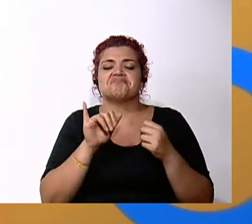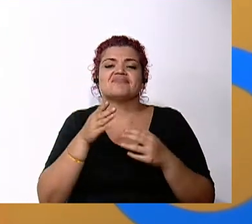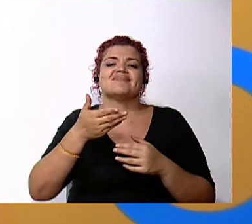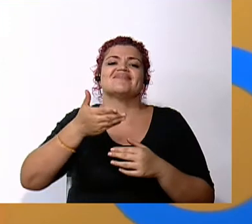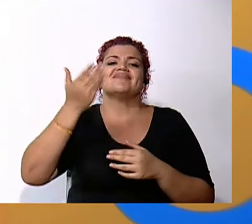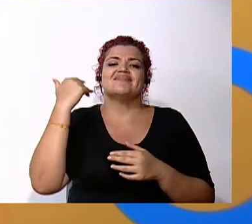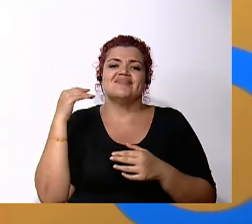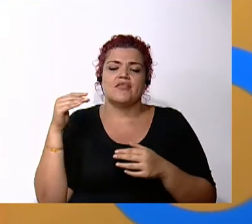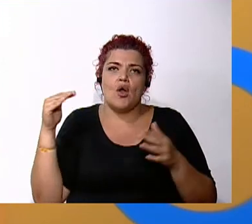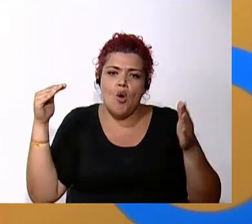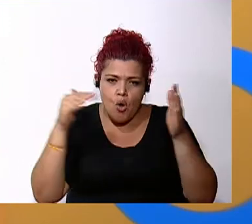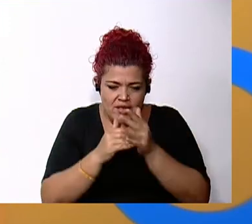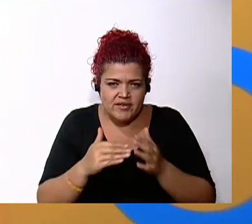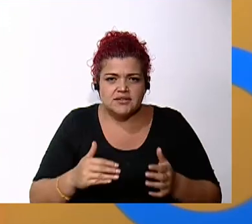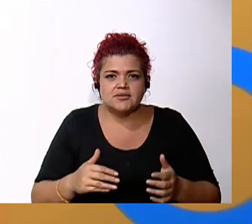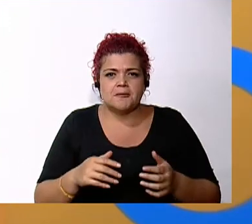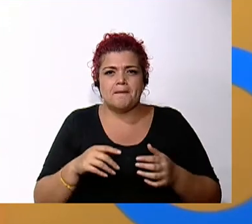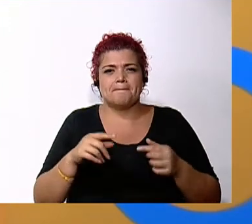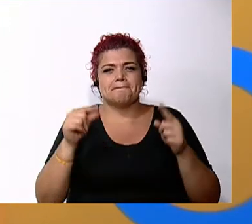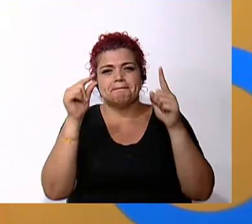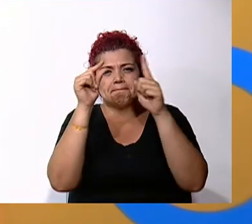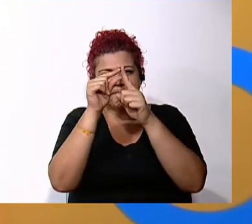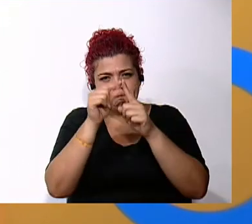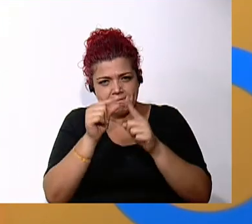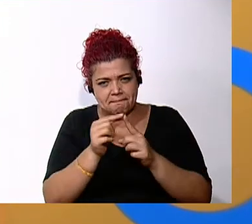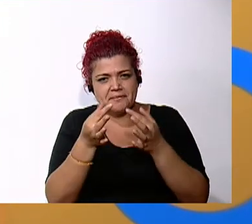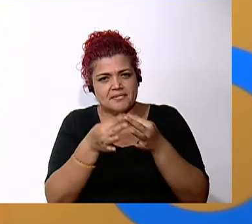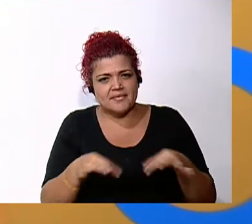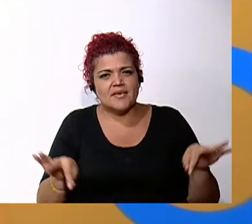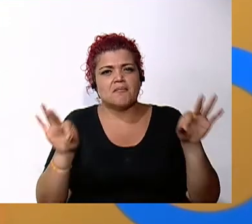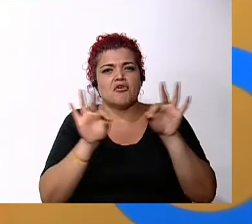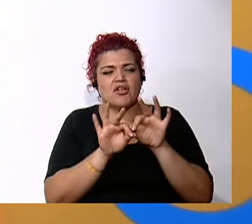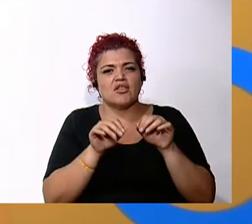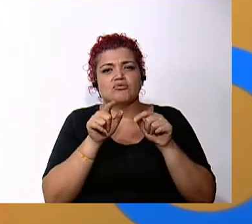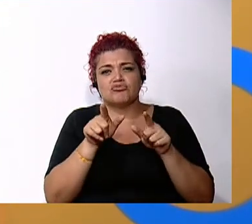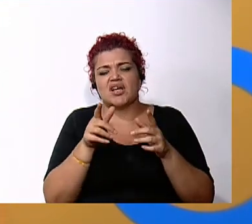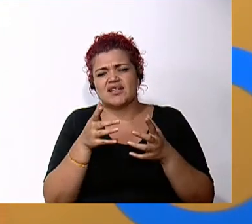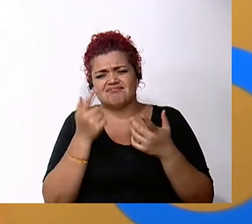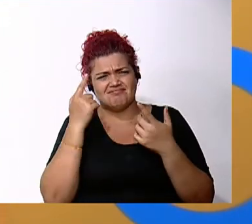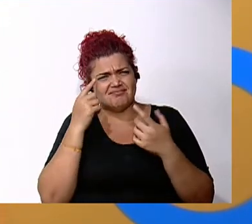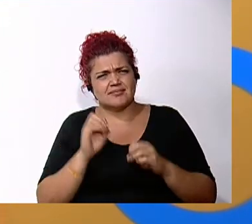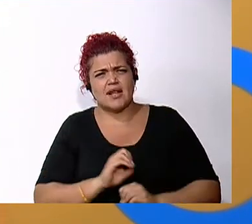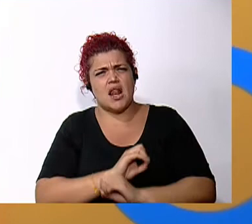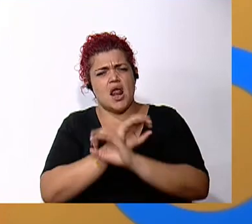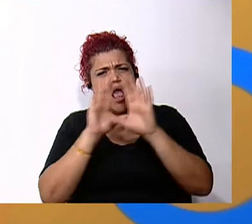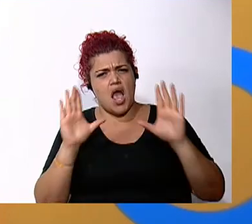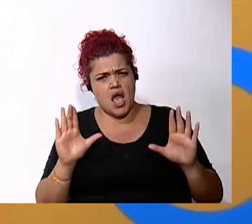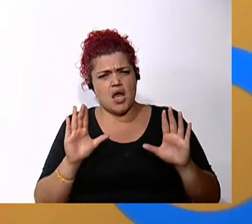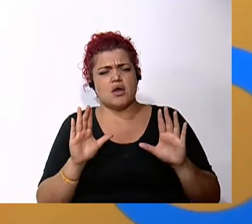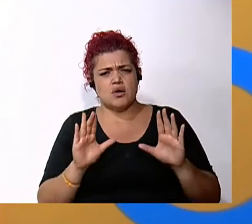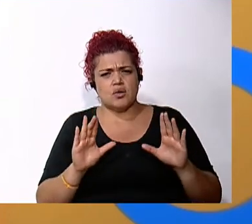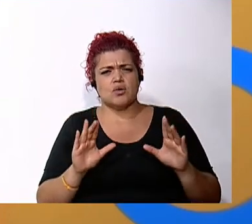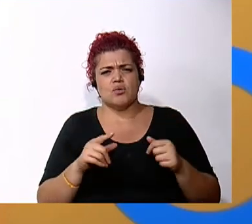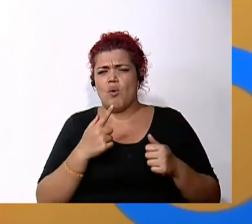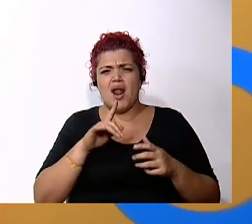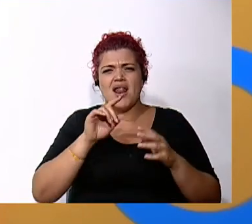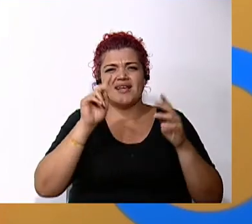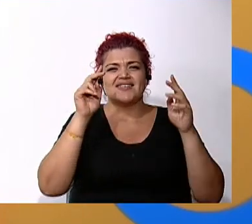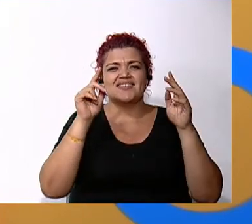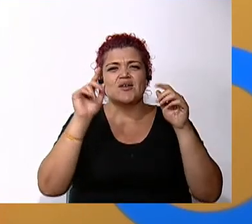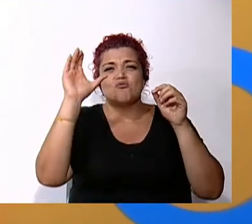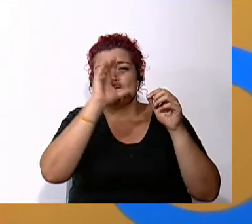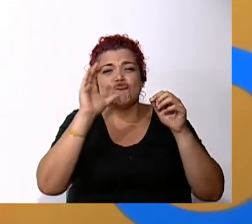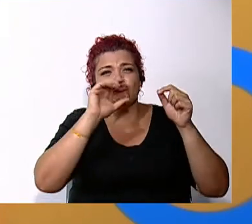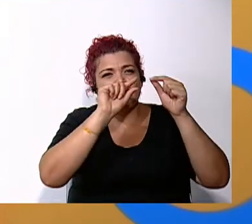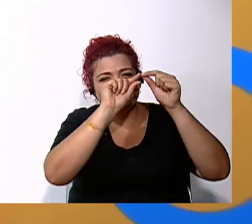a retomar varios conceptos importantes que a ustedes les tiene que quedar muy claro en una sopa de letras que les